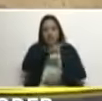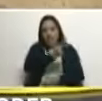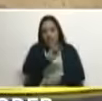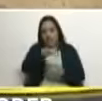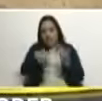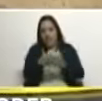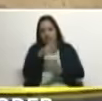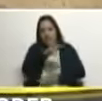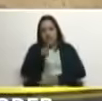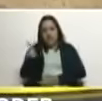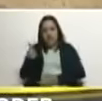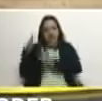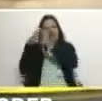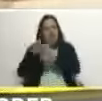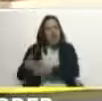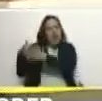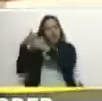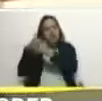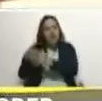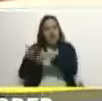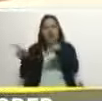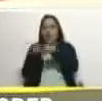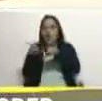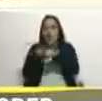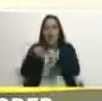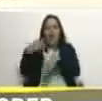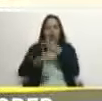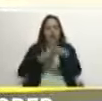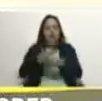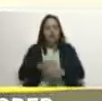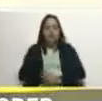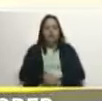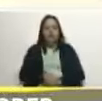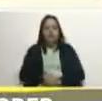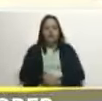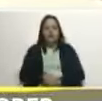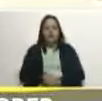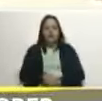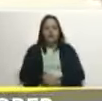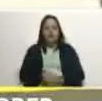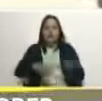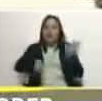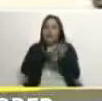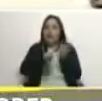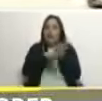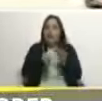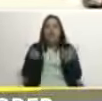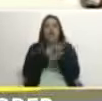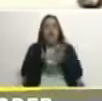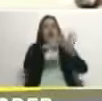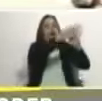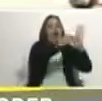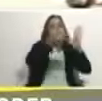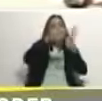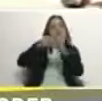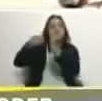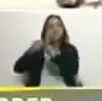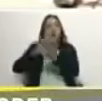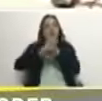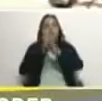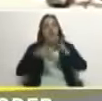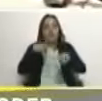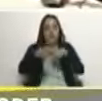el imperio estadounidense, que lo ha aplicado de manera consecuente como un manual para destruir